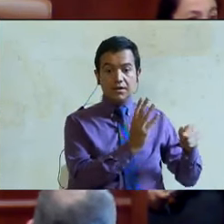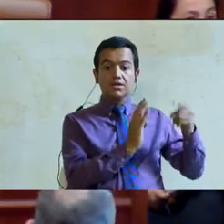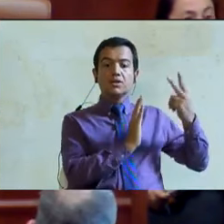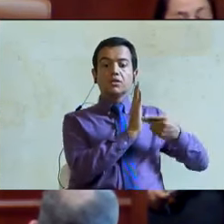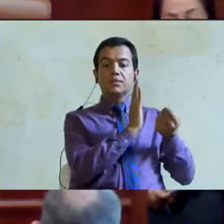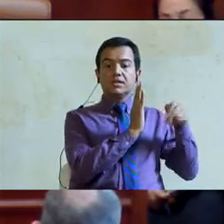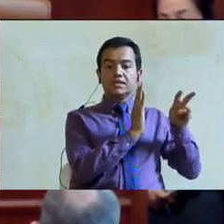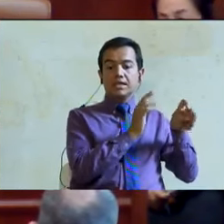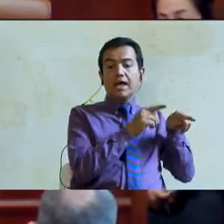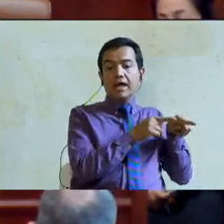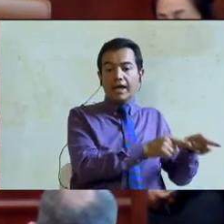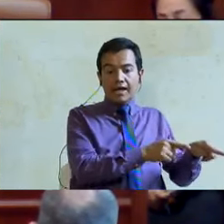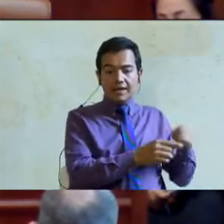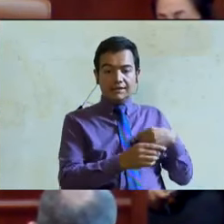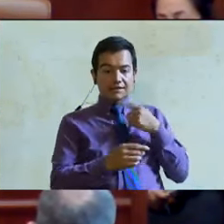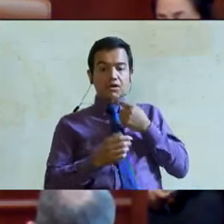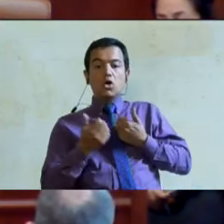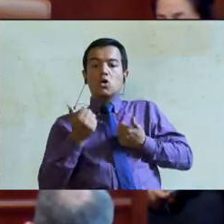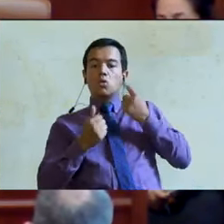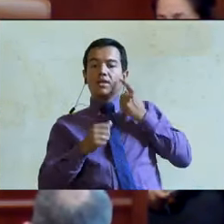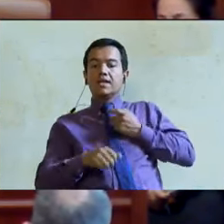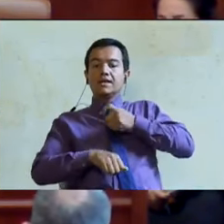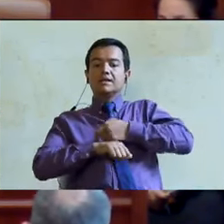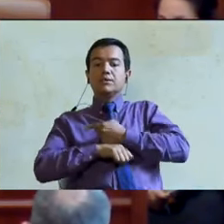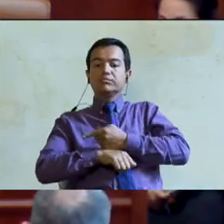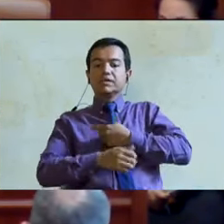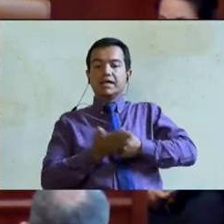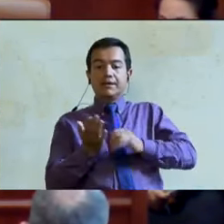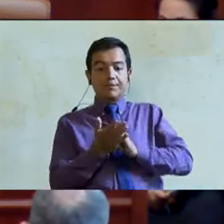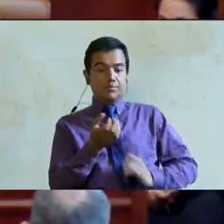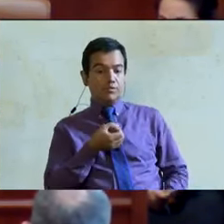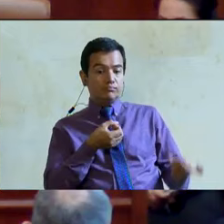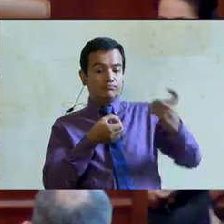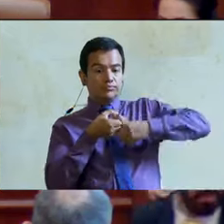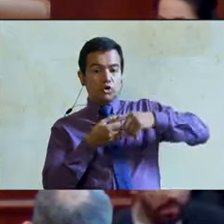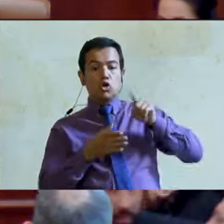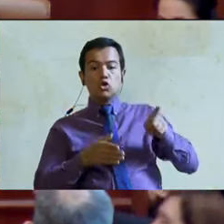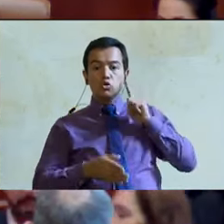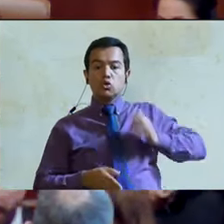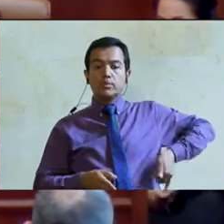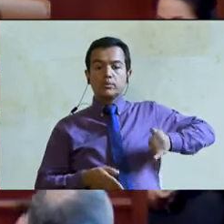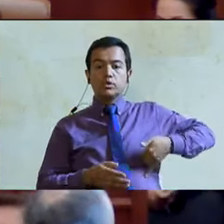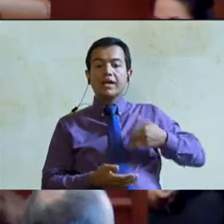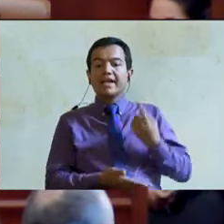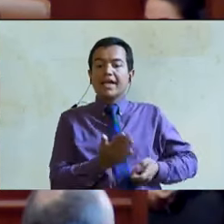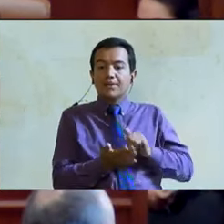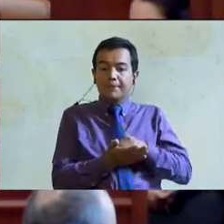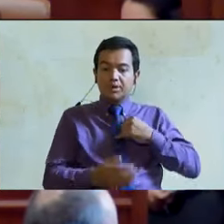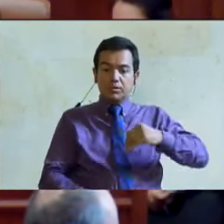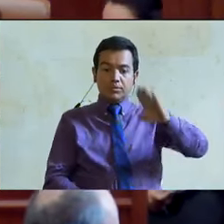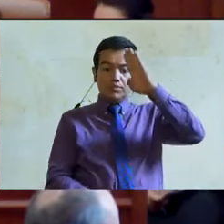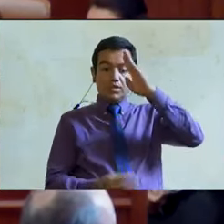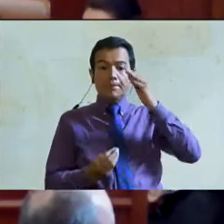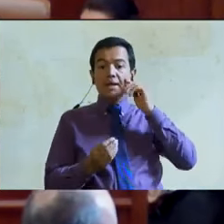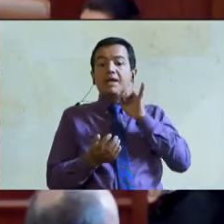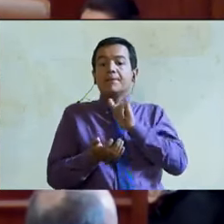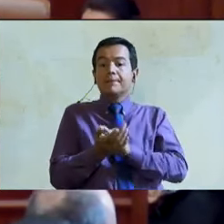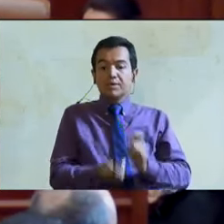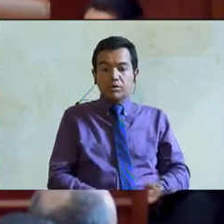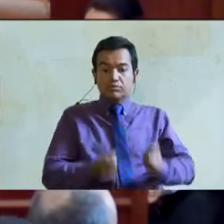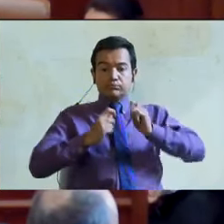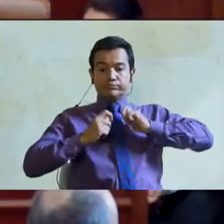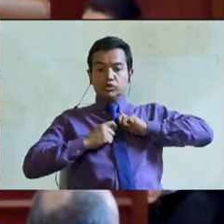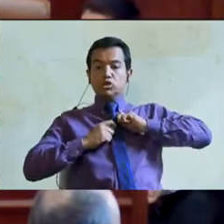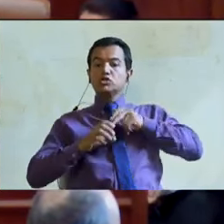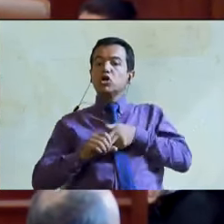del cual se establece el tiempo de vinculación de los miembros del nivel ejecutivo de la Policía Nacional para Acceder al derecho de asignación de